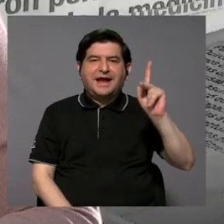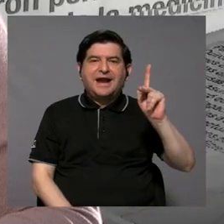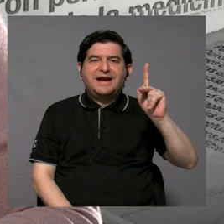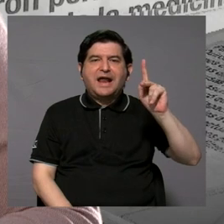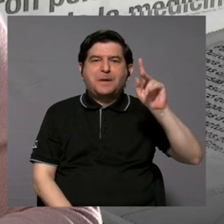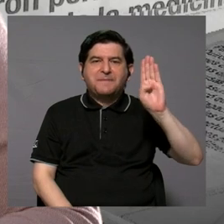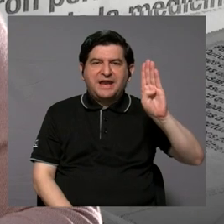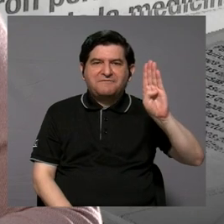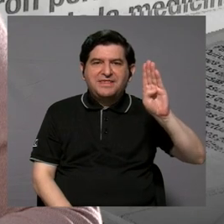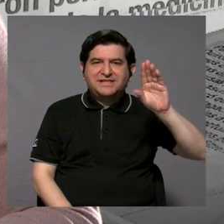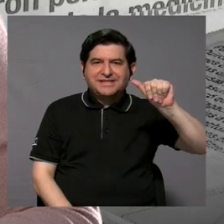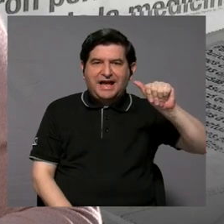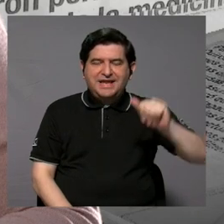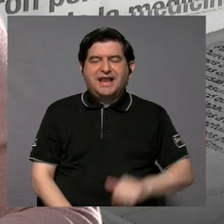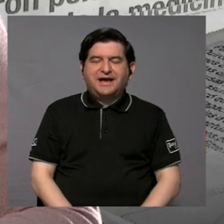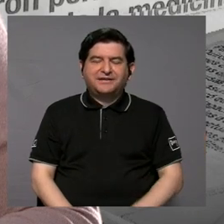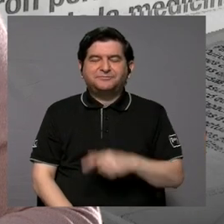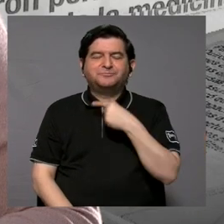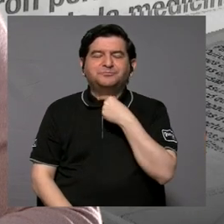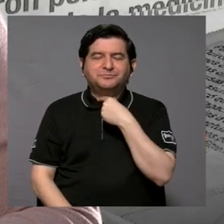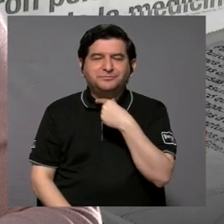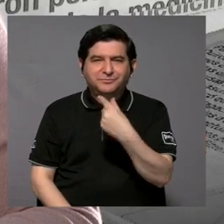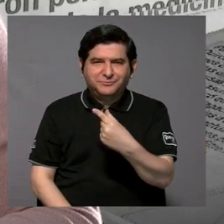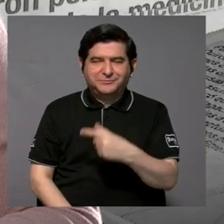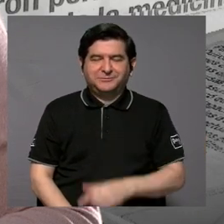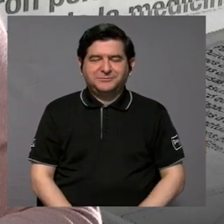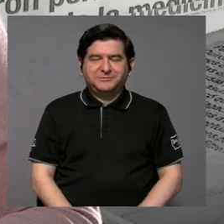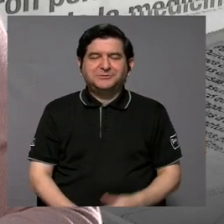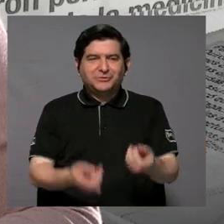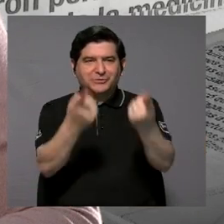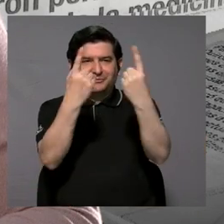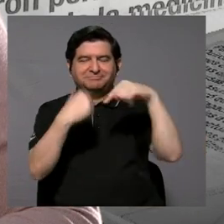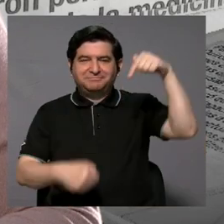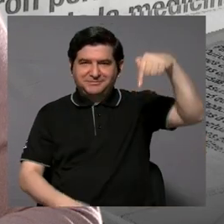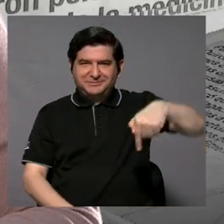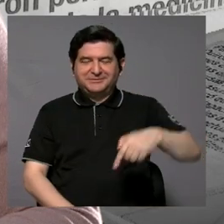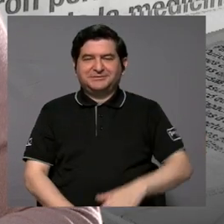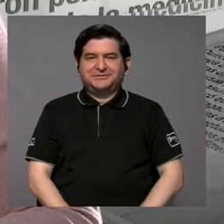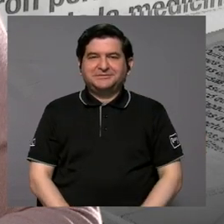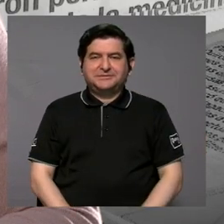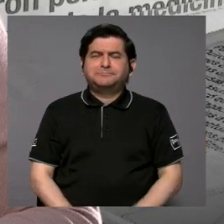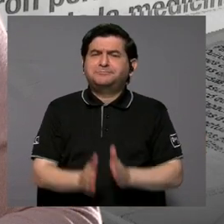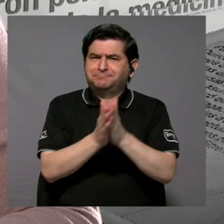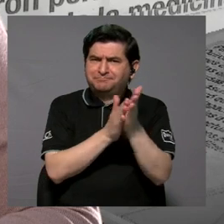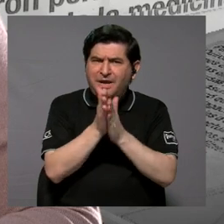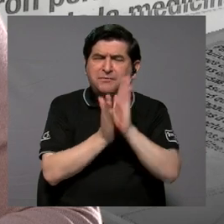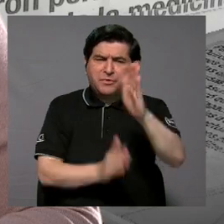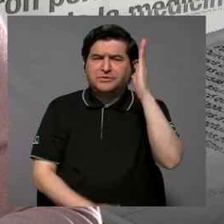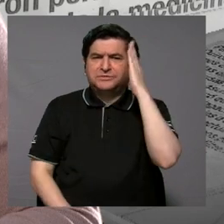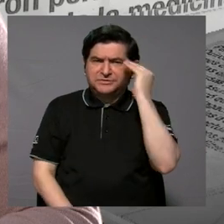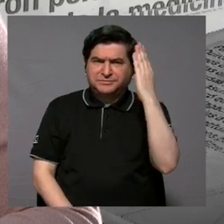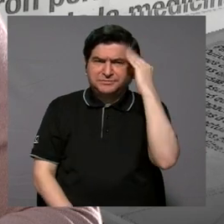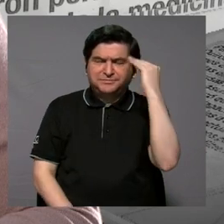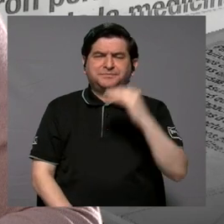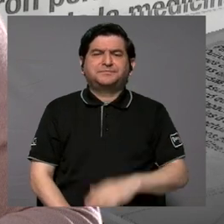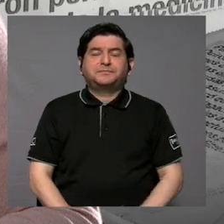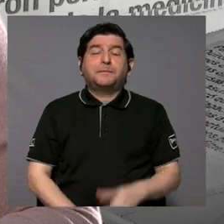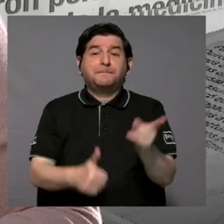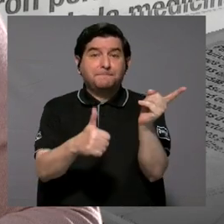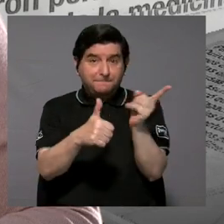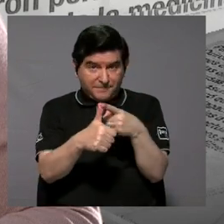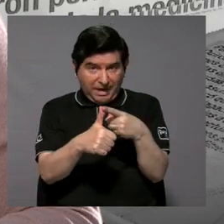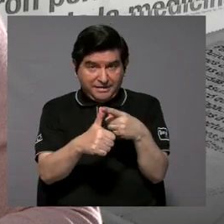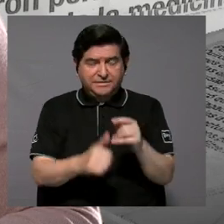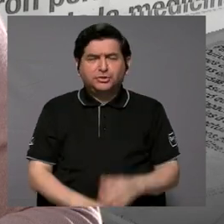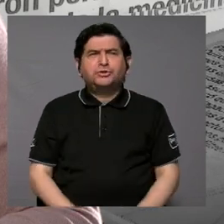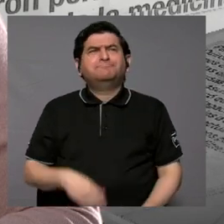Carla Benavides Aguilar. Un gusto que esté con nosotros y aprovecharnos de su experiencia. Mire, primero